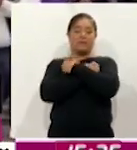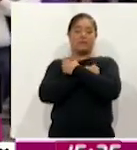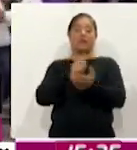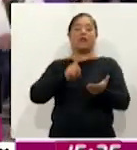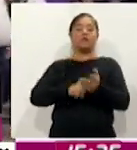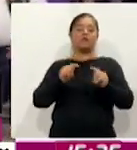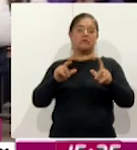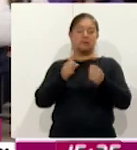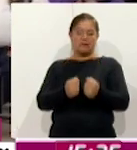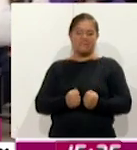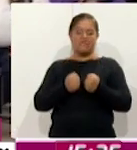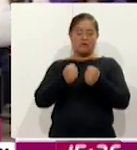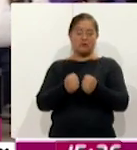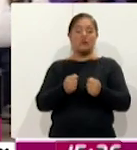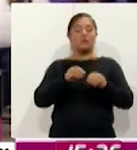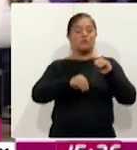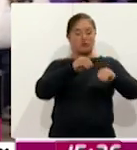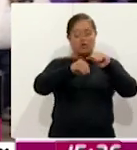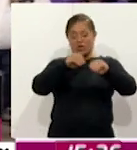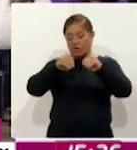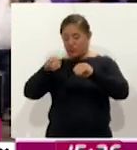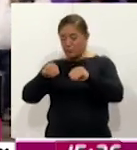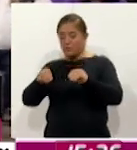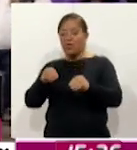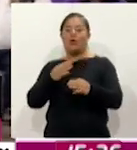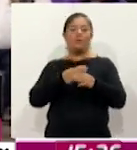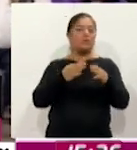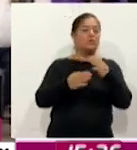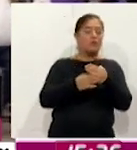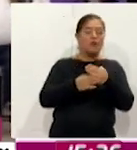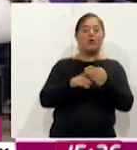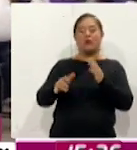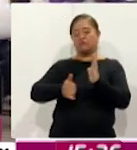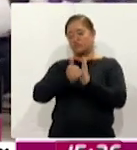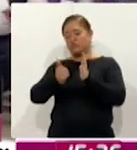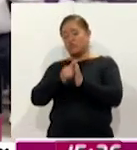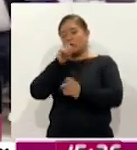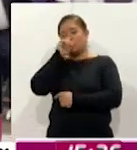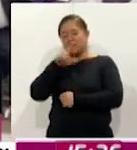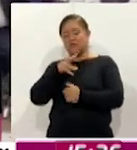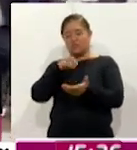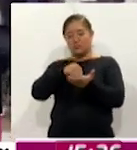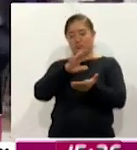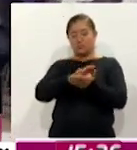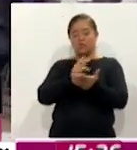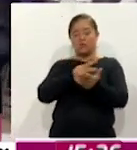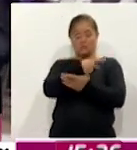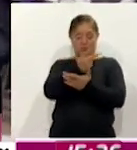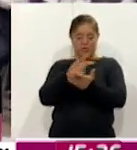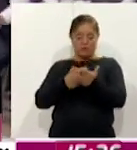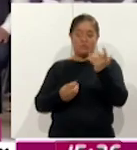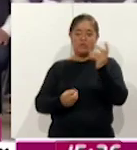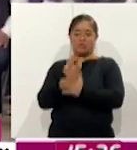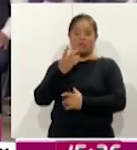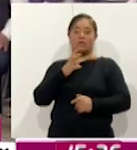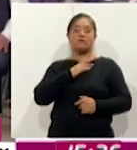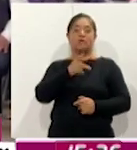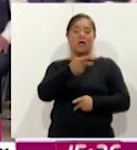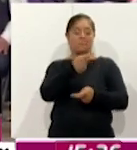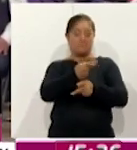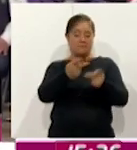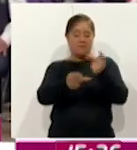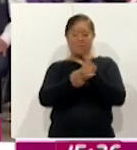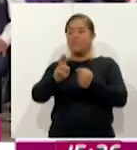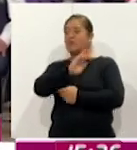el equipamiento, mobiliario e infraestructura educativa, así como la implementación de nuevos programas en el nivel medio superior